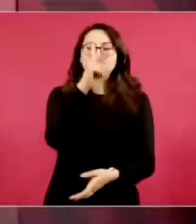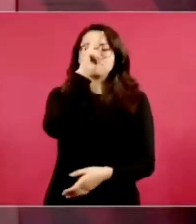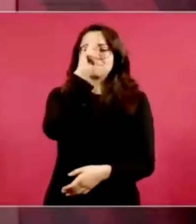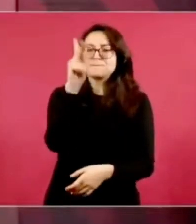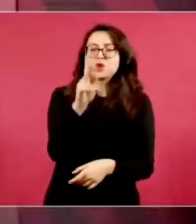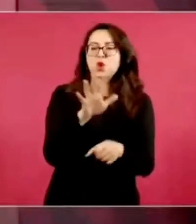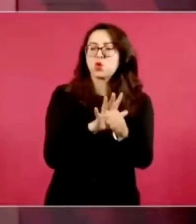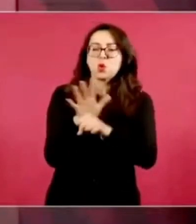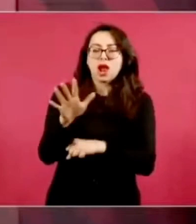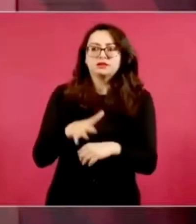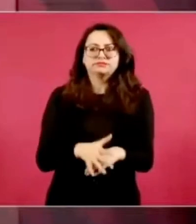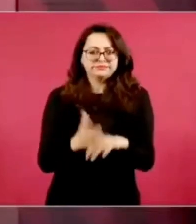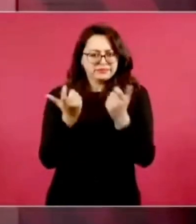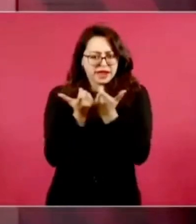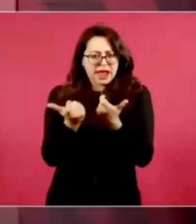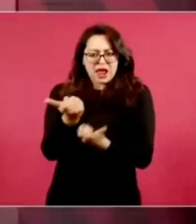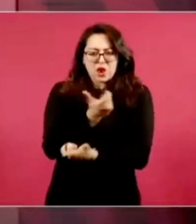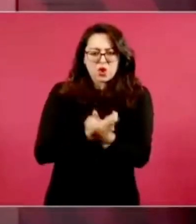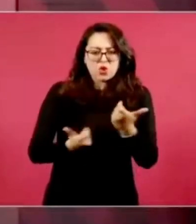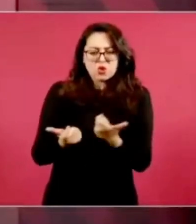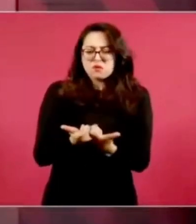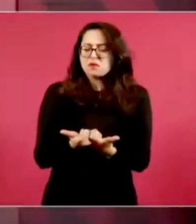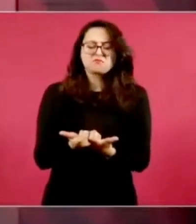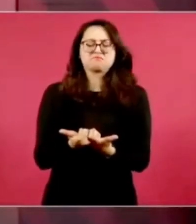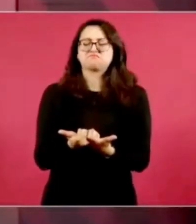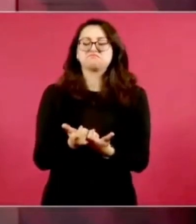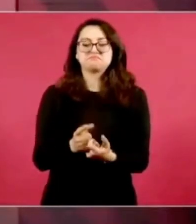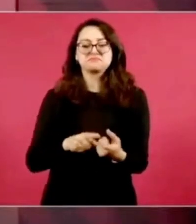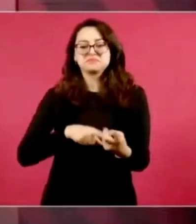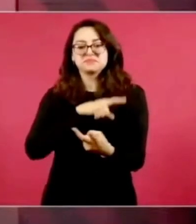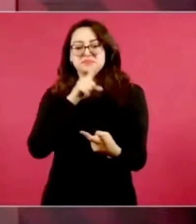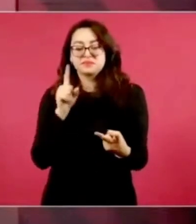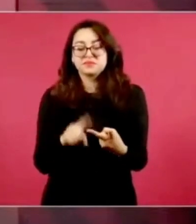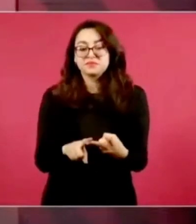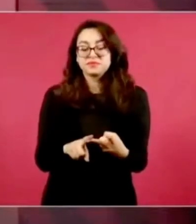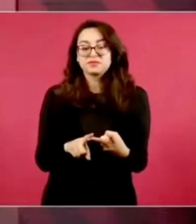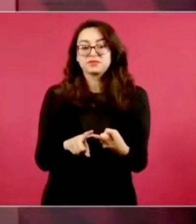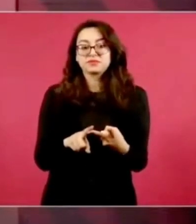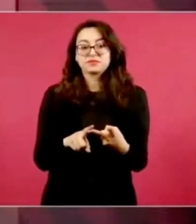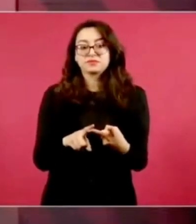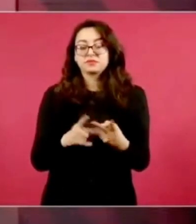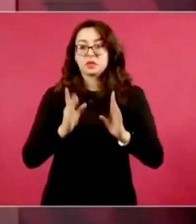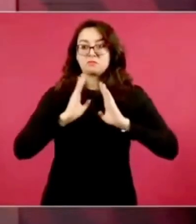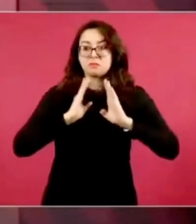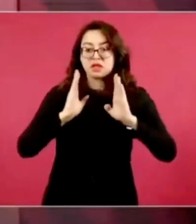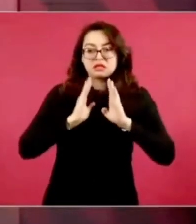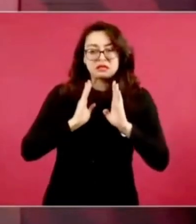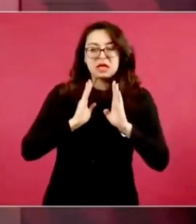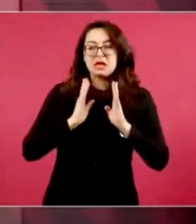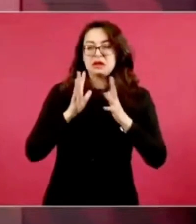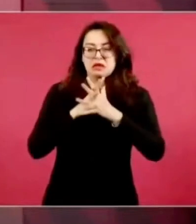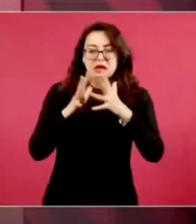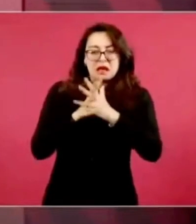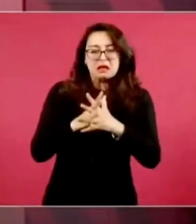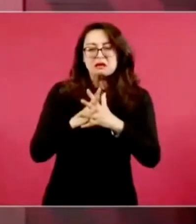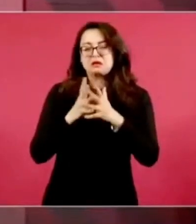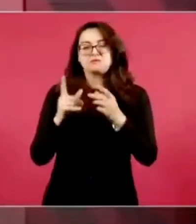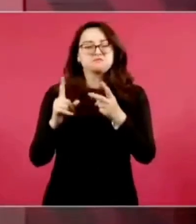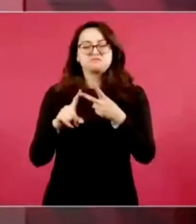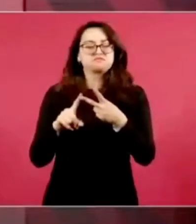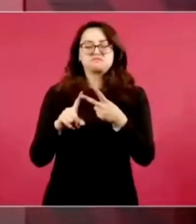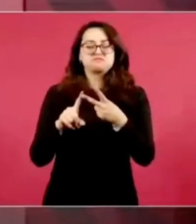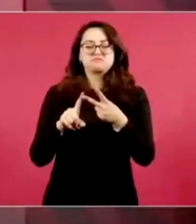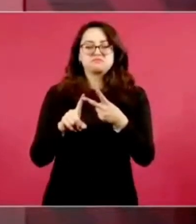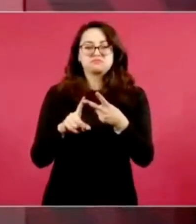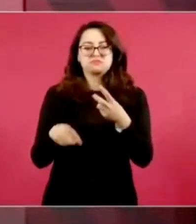era económico, no era desde luego su debilidad militar. Sí,